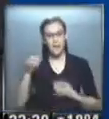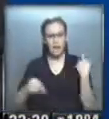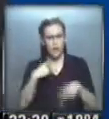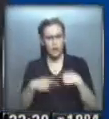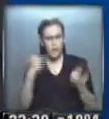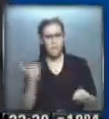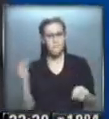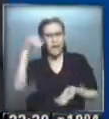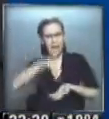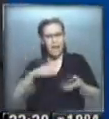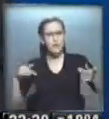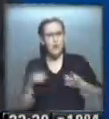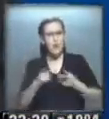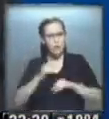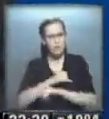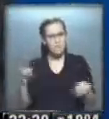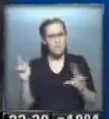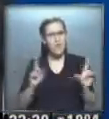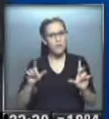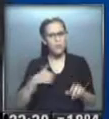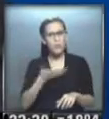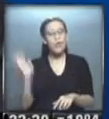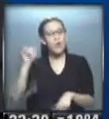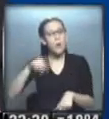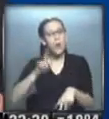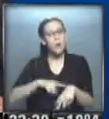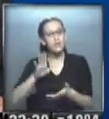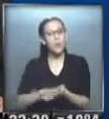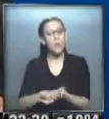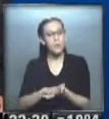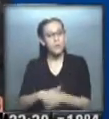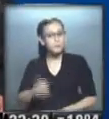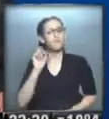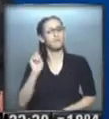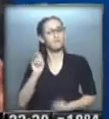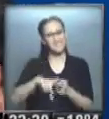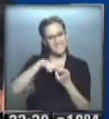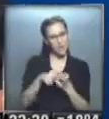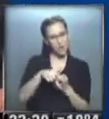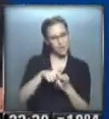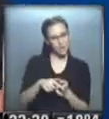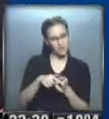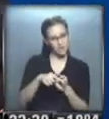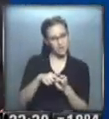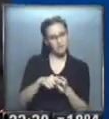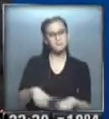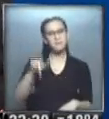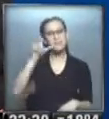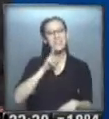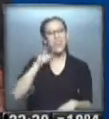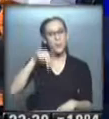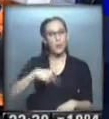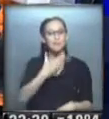esto todavía es el resumen de noticias de la televisión pública y es el momento de la columna de tecnología, de cultura digital de Esteban